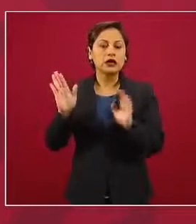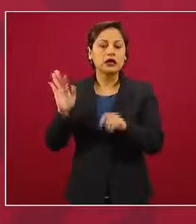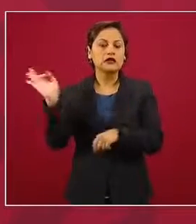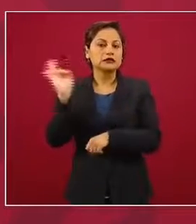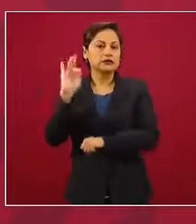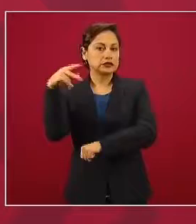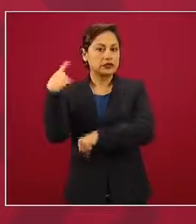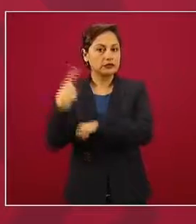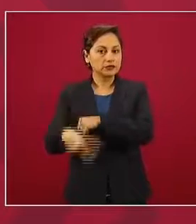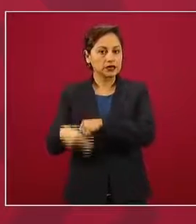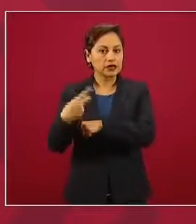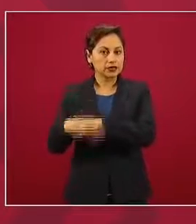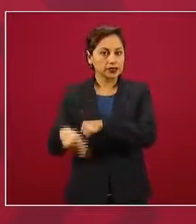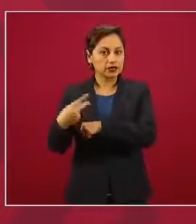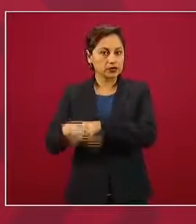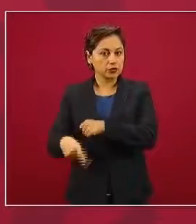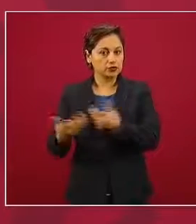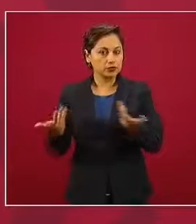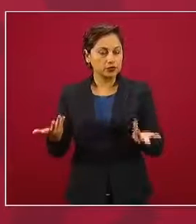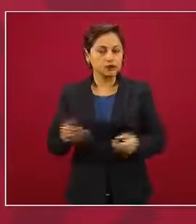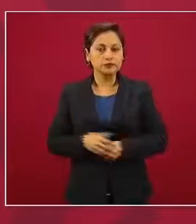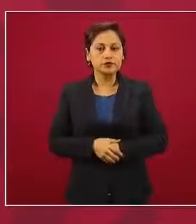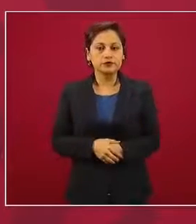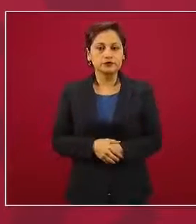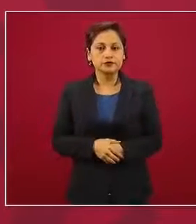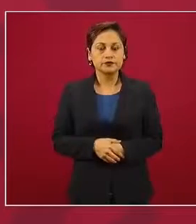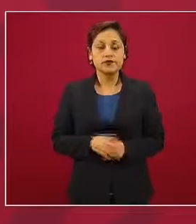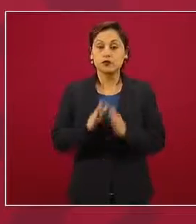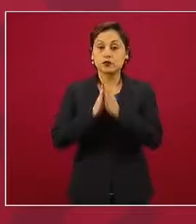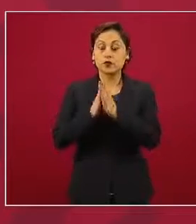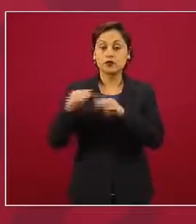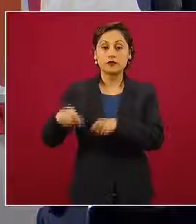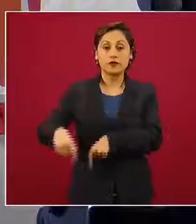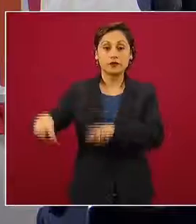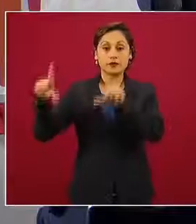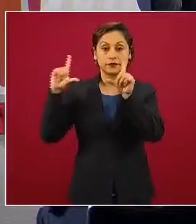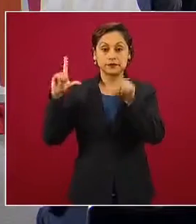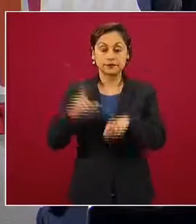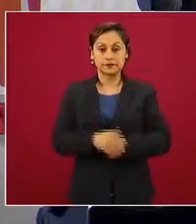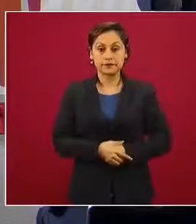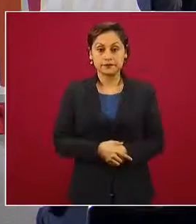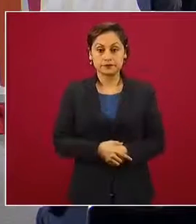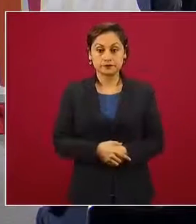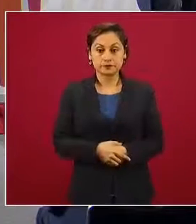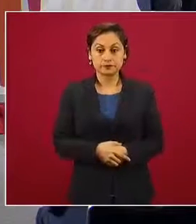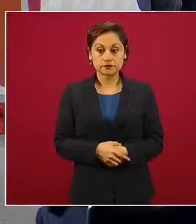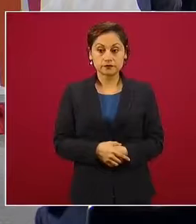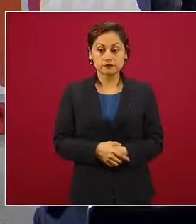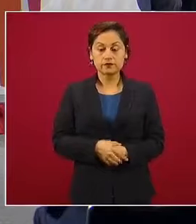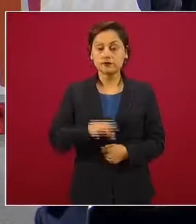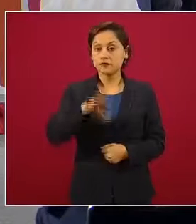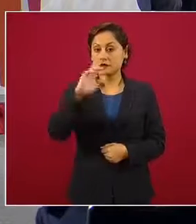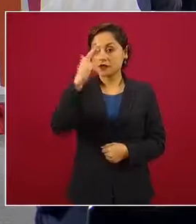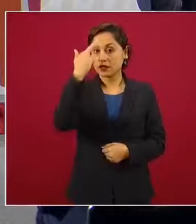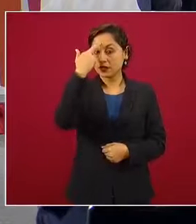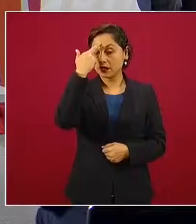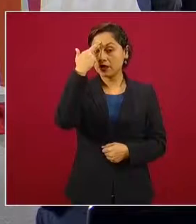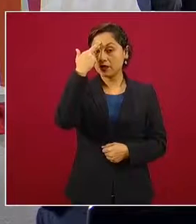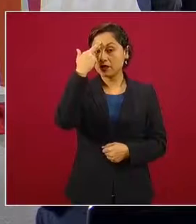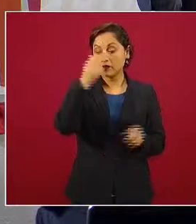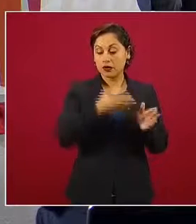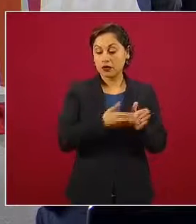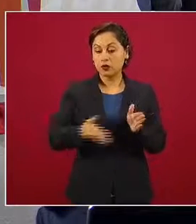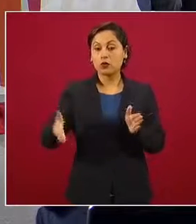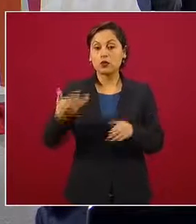perpetuación o prolongación de la epidemia. Si me pasan la primera diapositiva, por favor. Recordar que llevamos 8 días, una